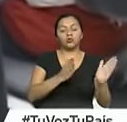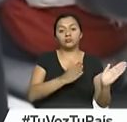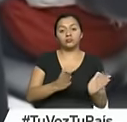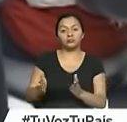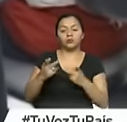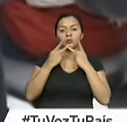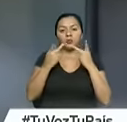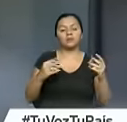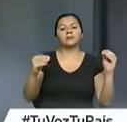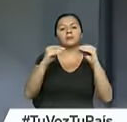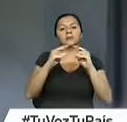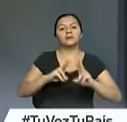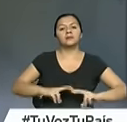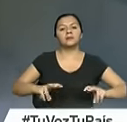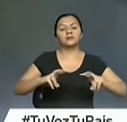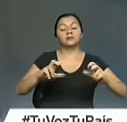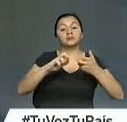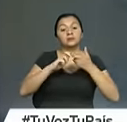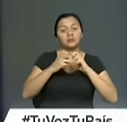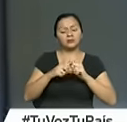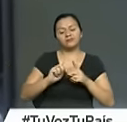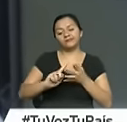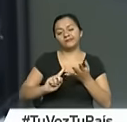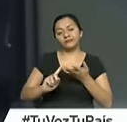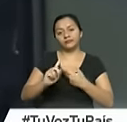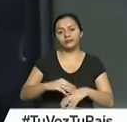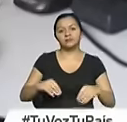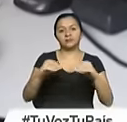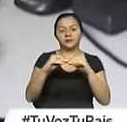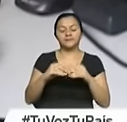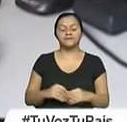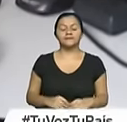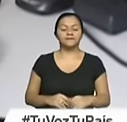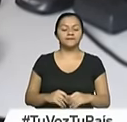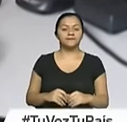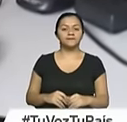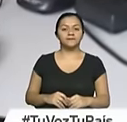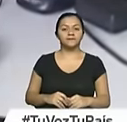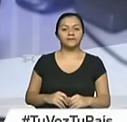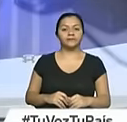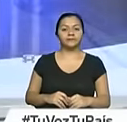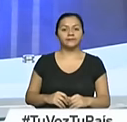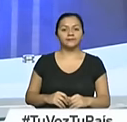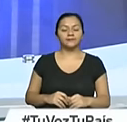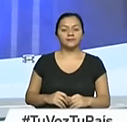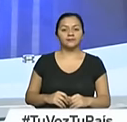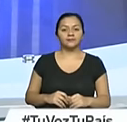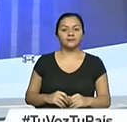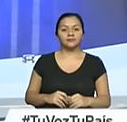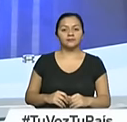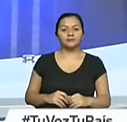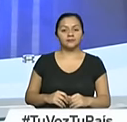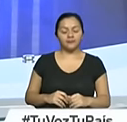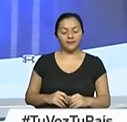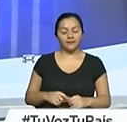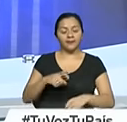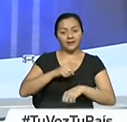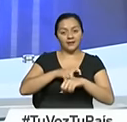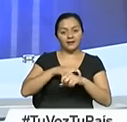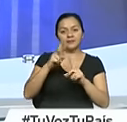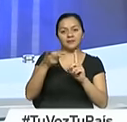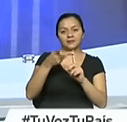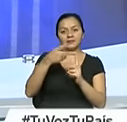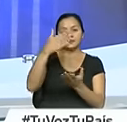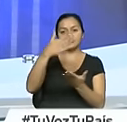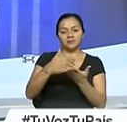público, investigación del delito, entre otros. Cristina Pavón, Noticiero Ciudadano. Es tiempo de hacer una